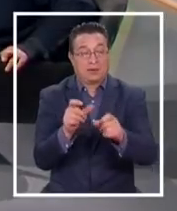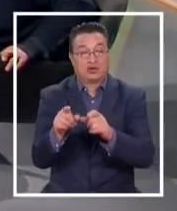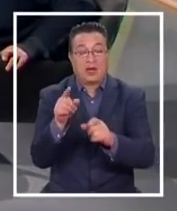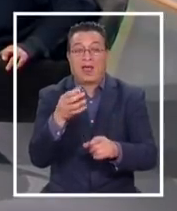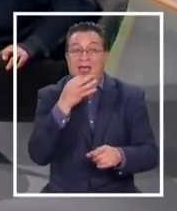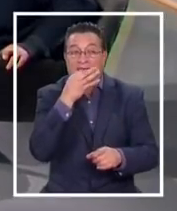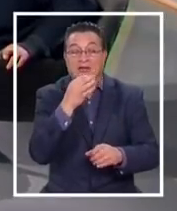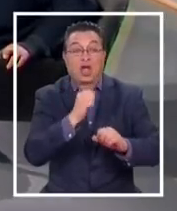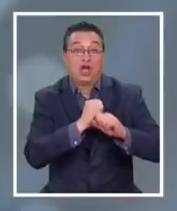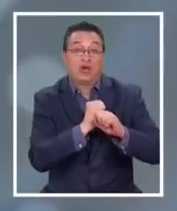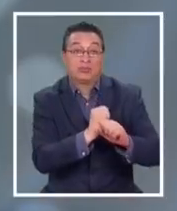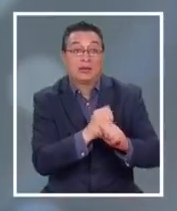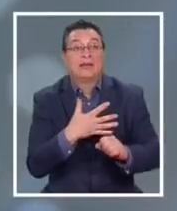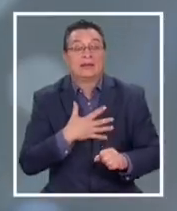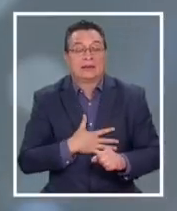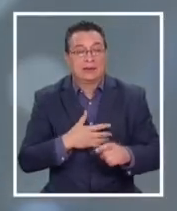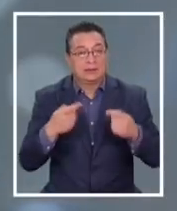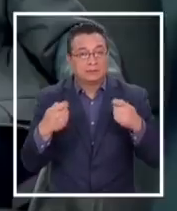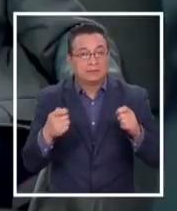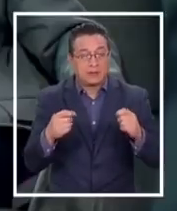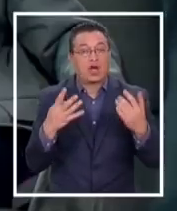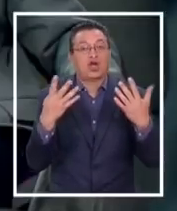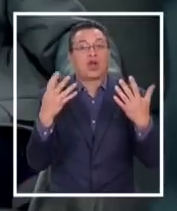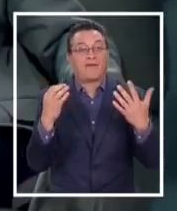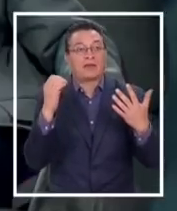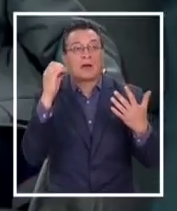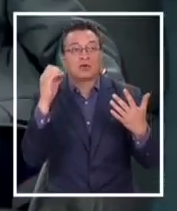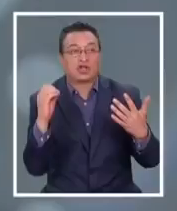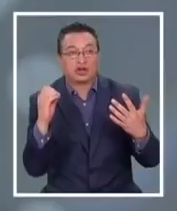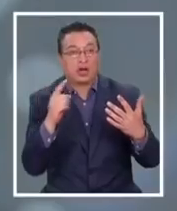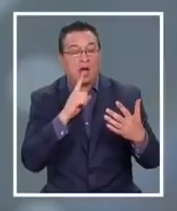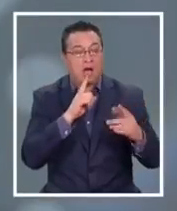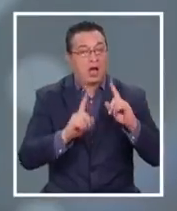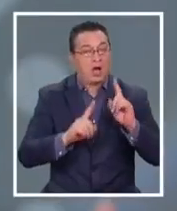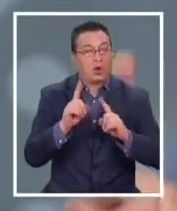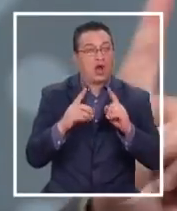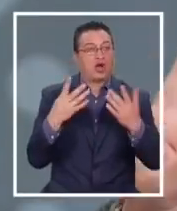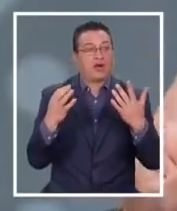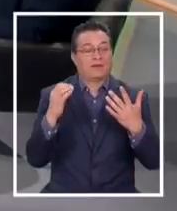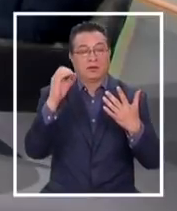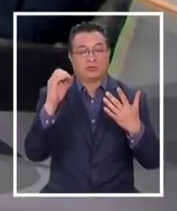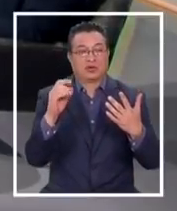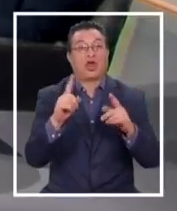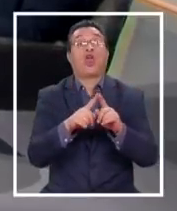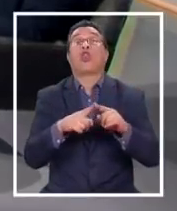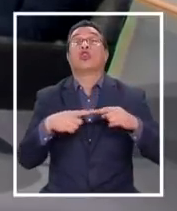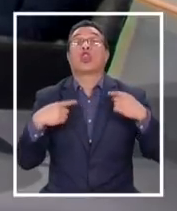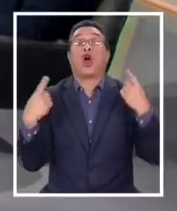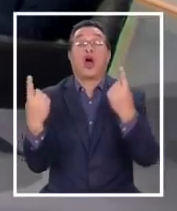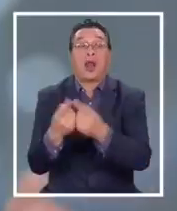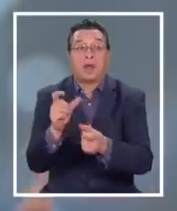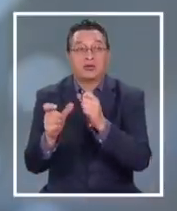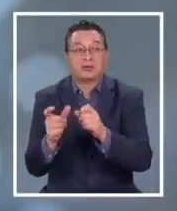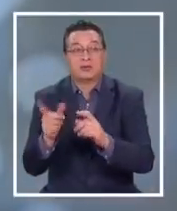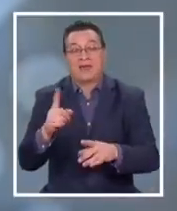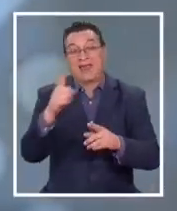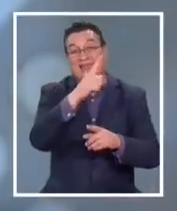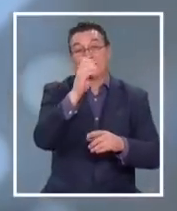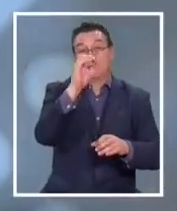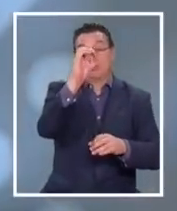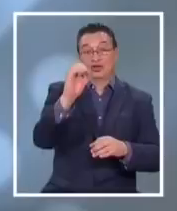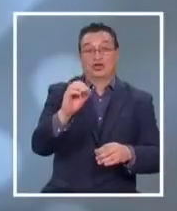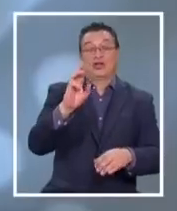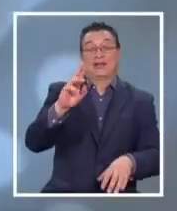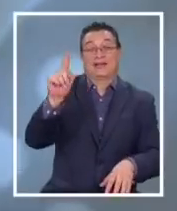en la oposición que están tratando de que sea el 90%. Y que alcance el 90%. De toda la población, que es distinto al 100% del